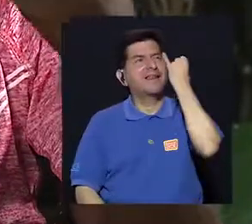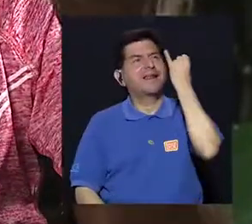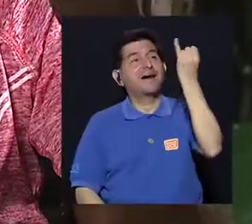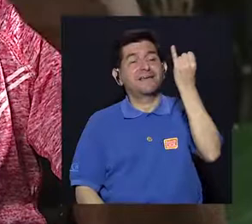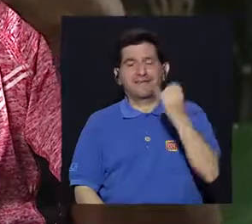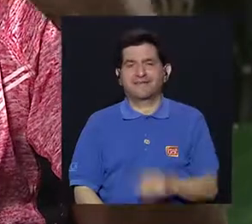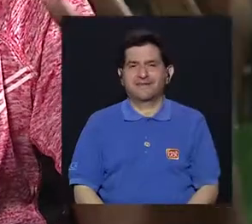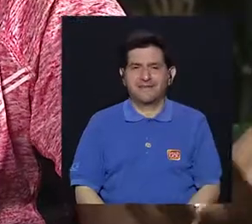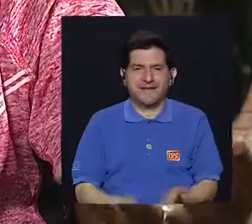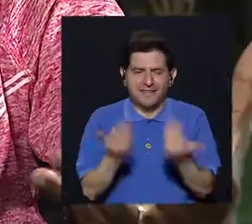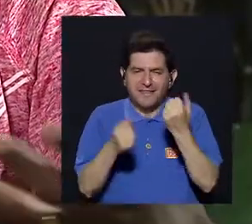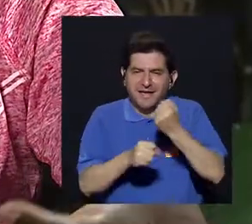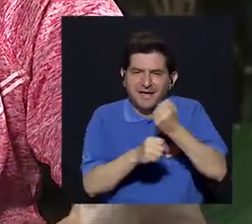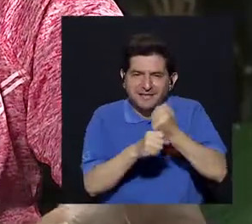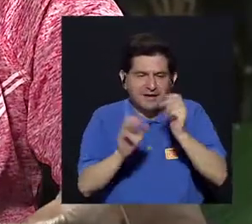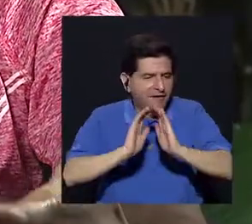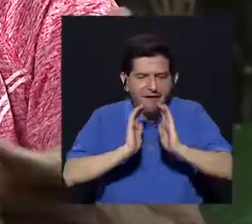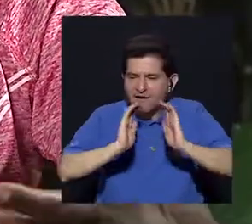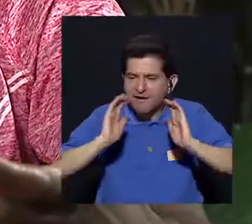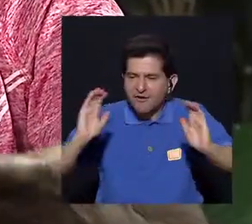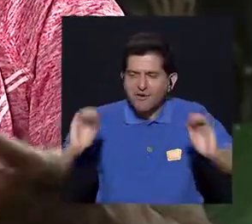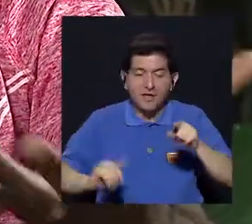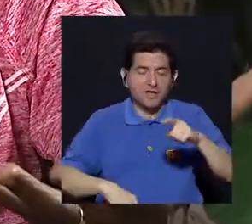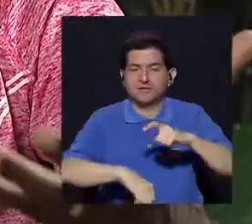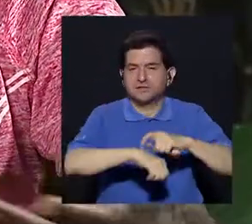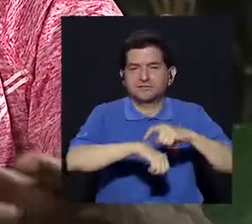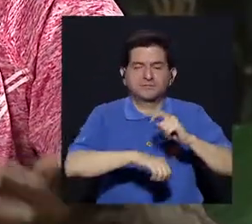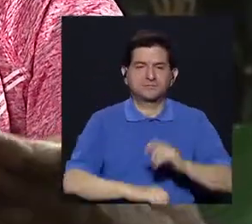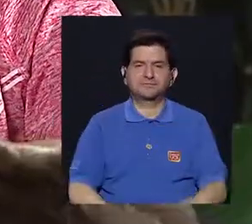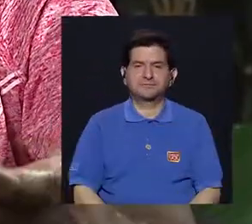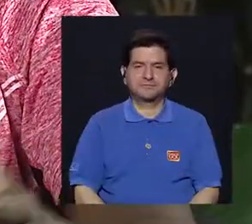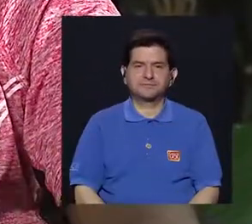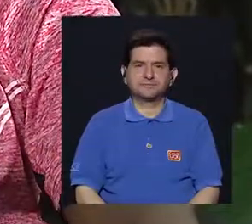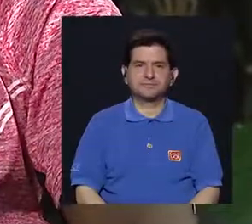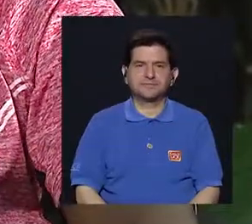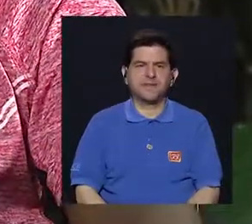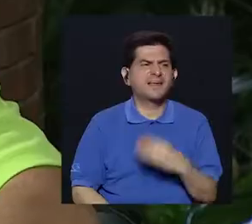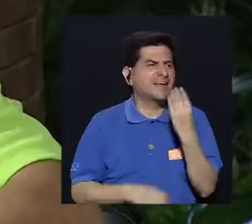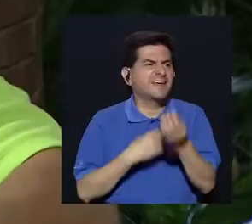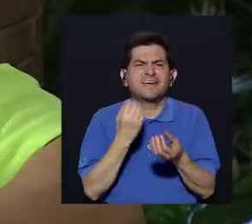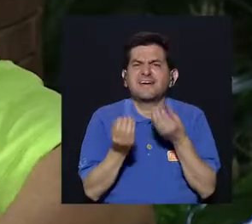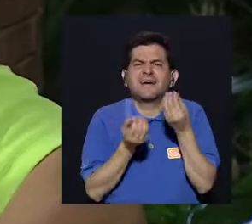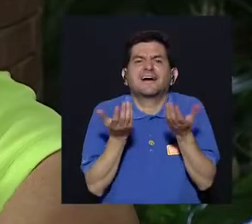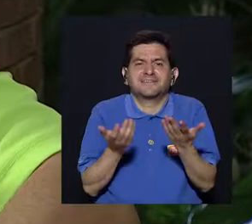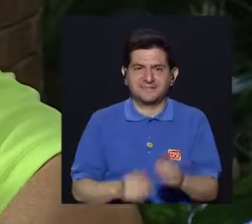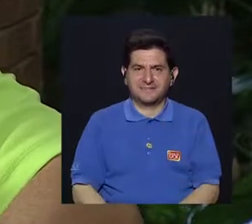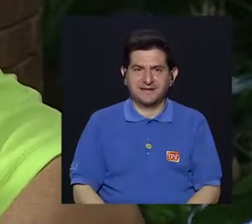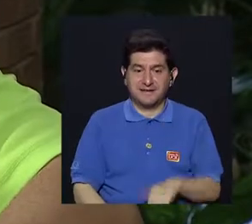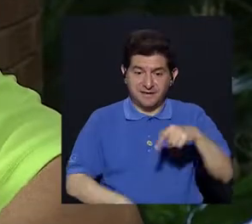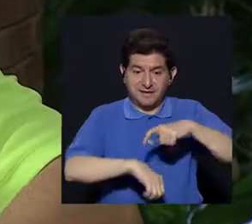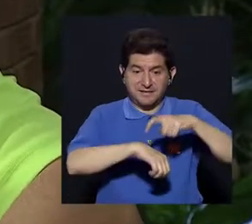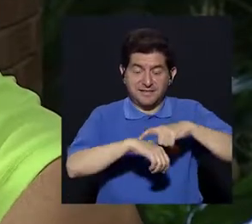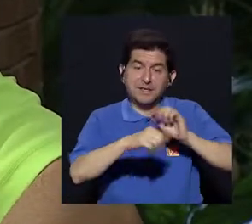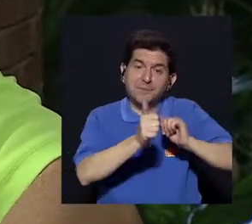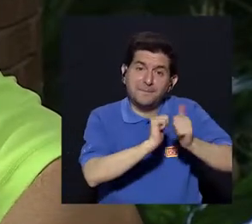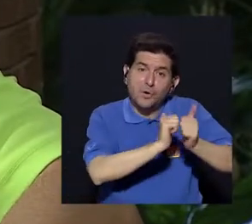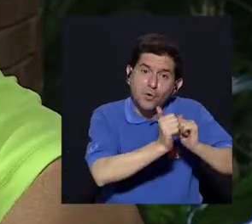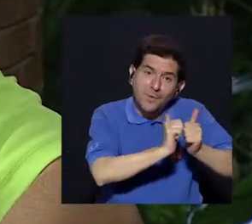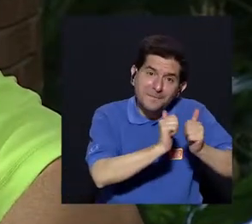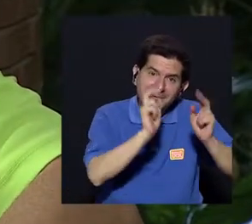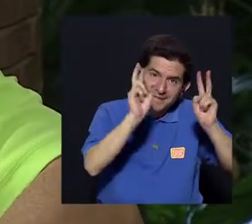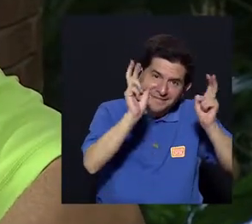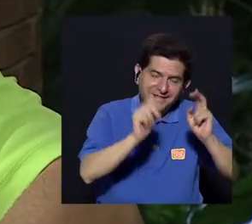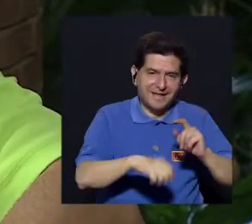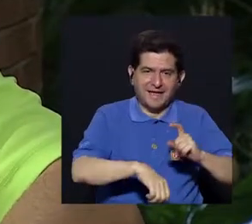esa noción de querer trabajar con los niños a esa edad. Danuel, ¿y cómo hacer? Porque hoy en día